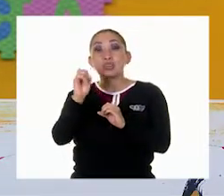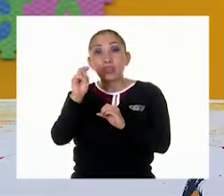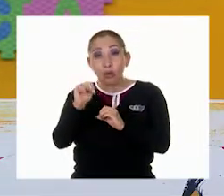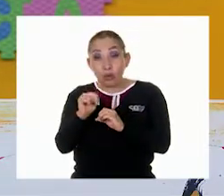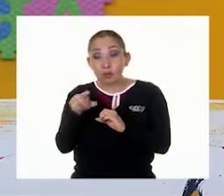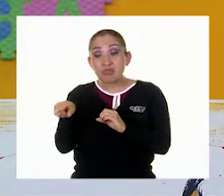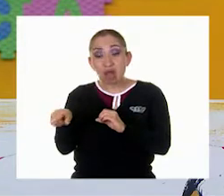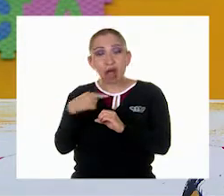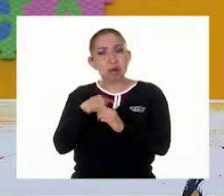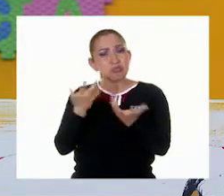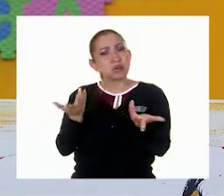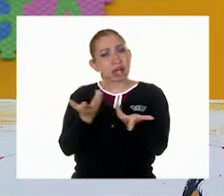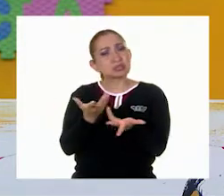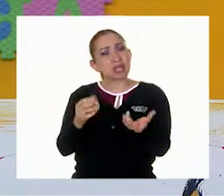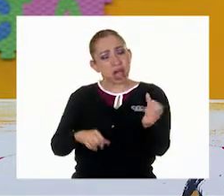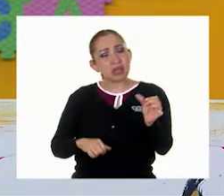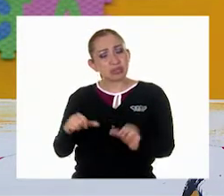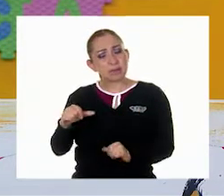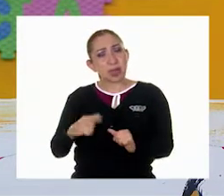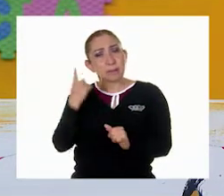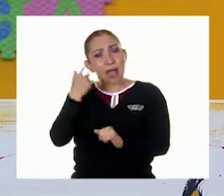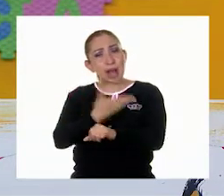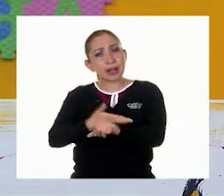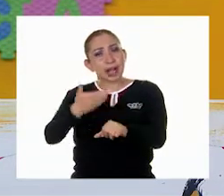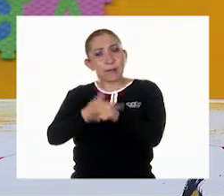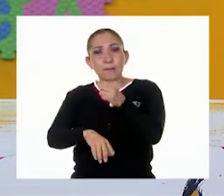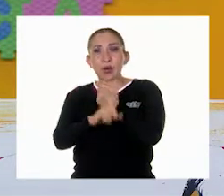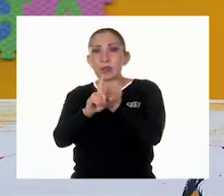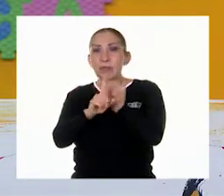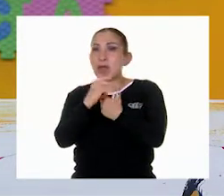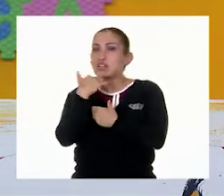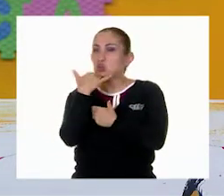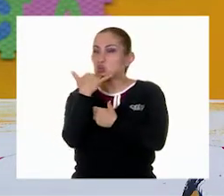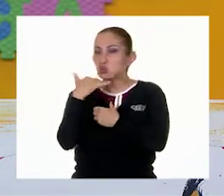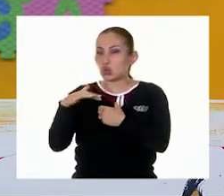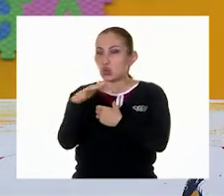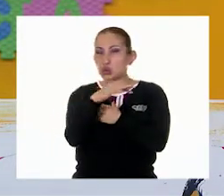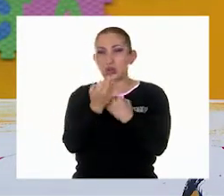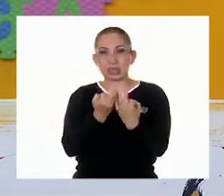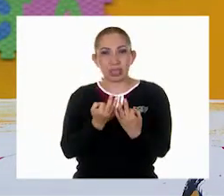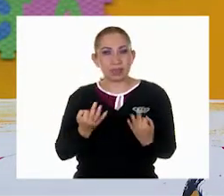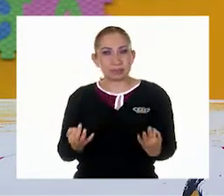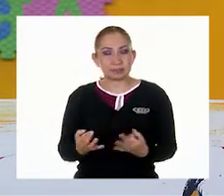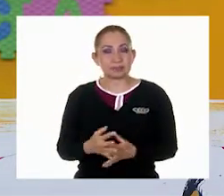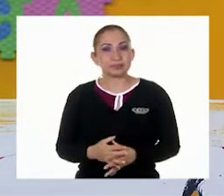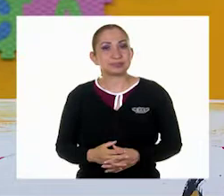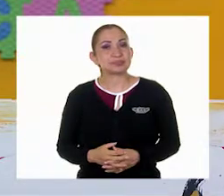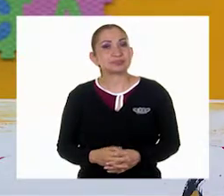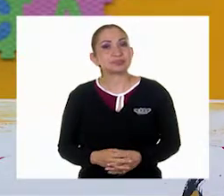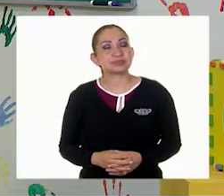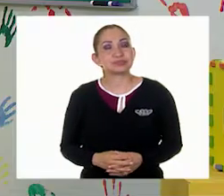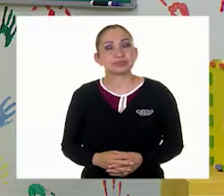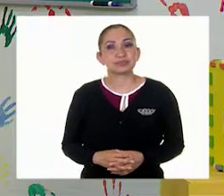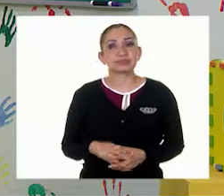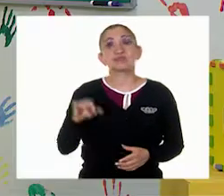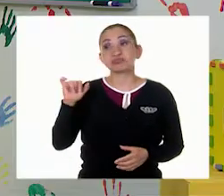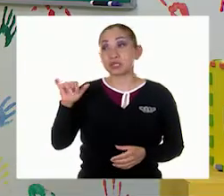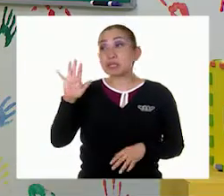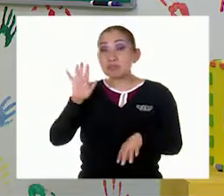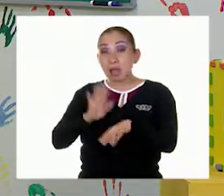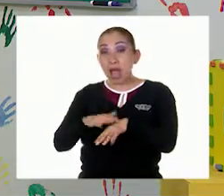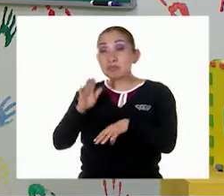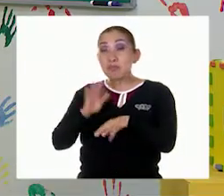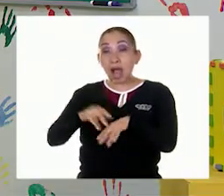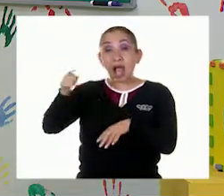pues son acciones que contribuyen a resolver el problema de la contaminación del suelo. Claro. Y entre